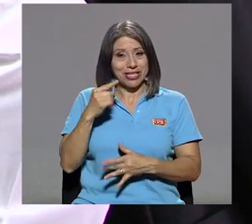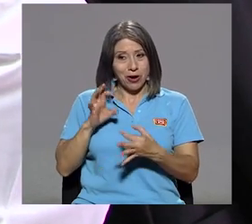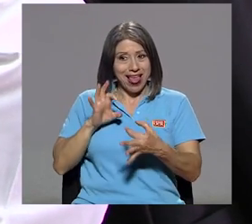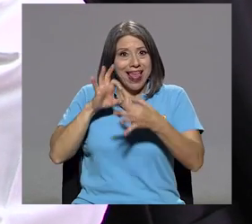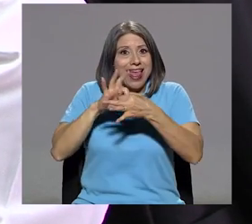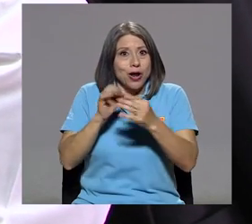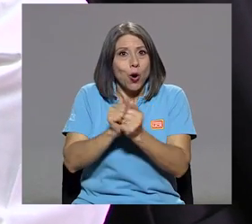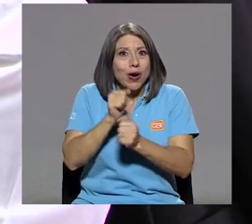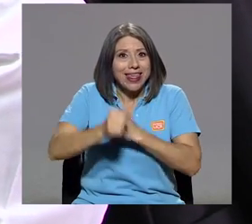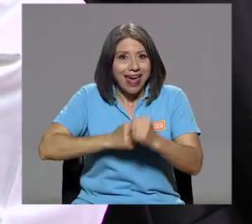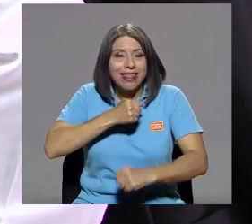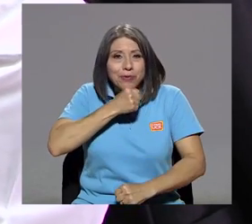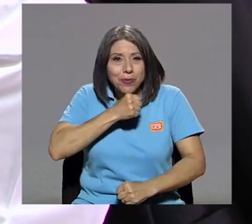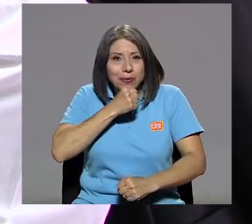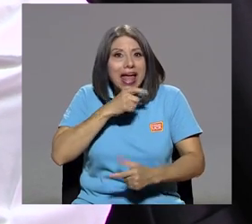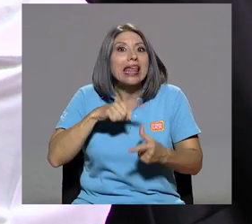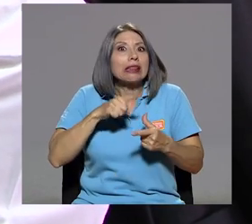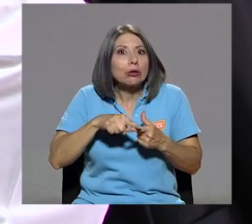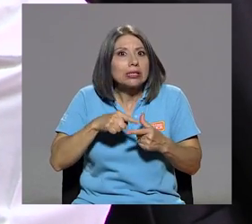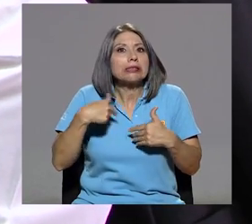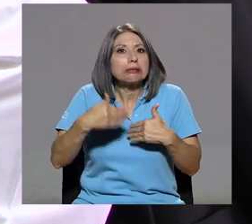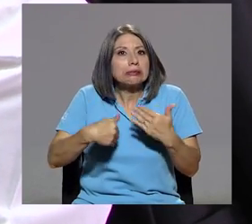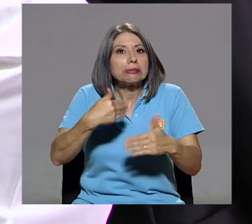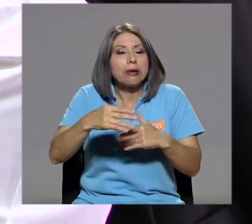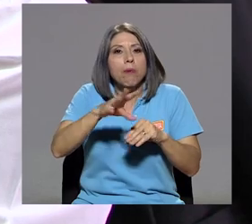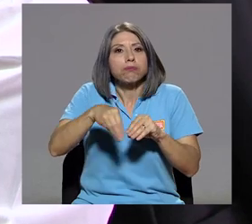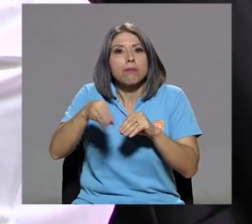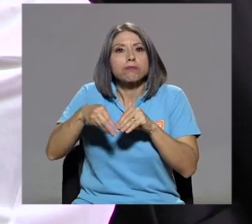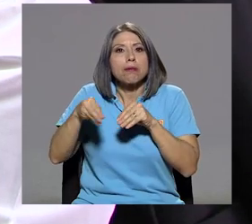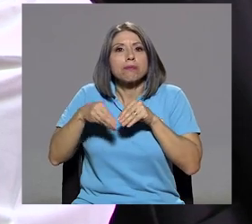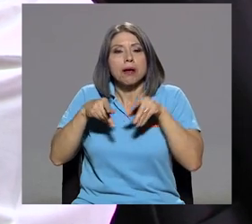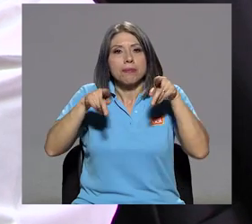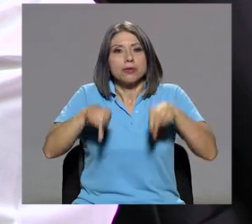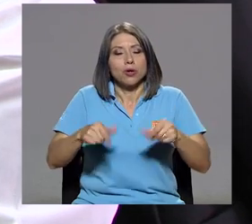posiblemente vamos a tener cada vez más pacientes que tengan glaucoma.